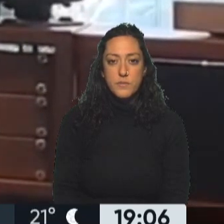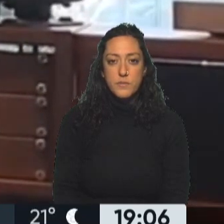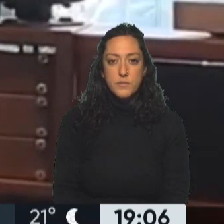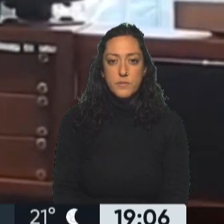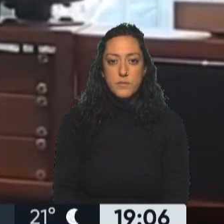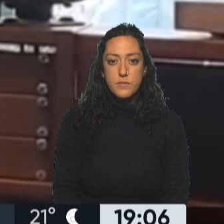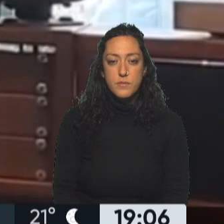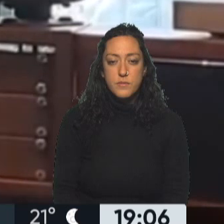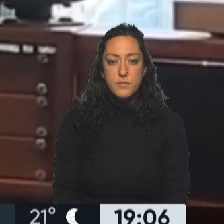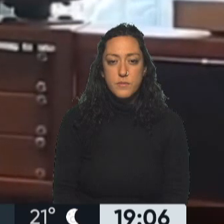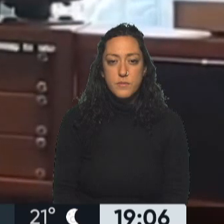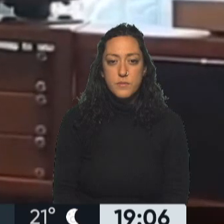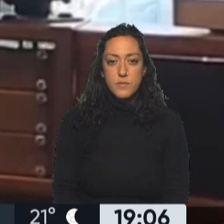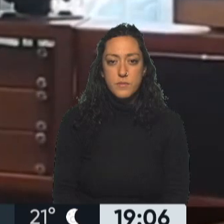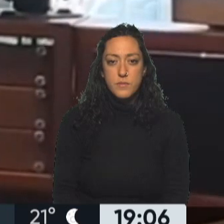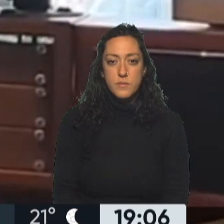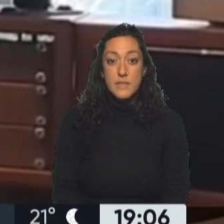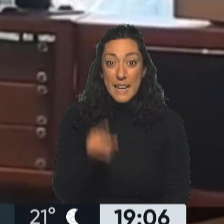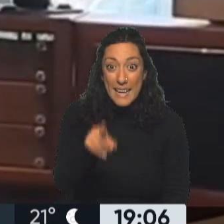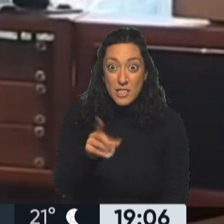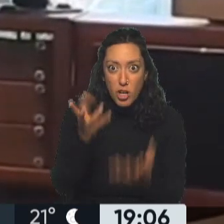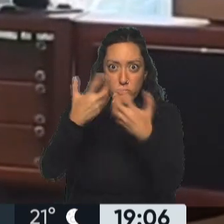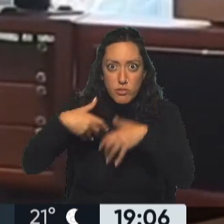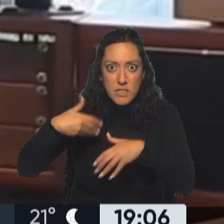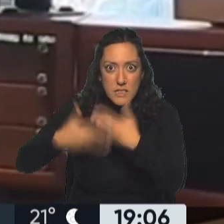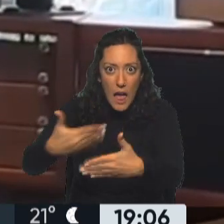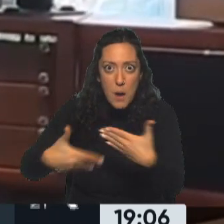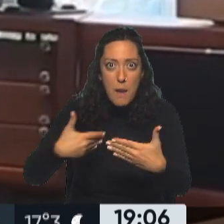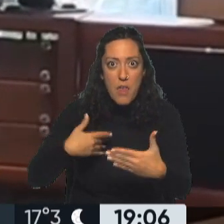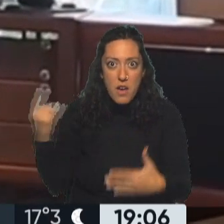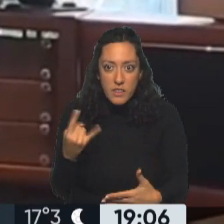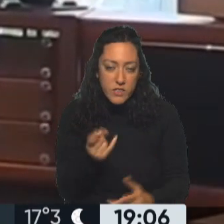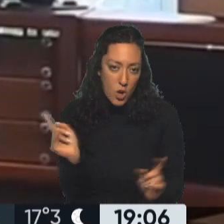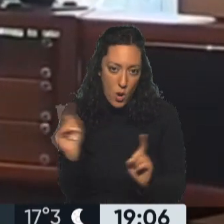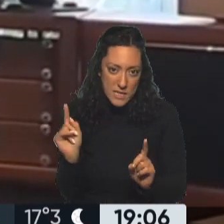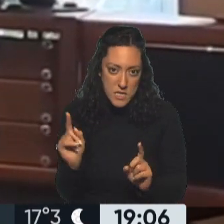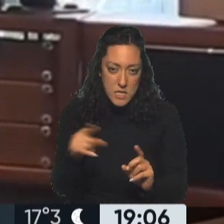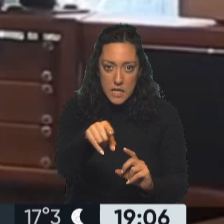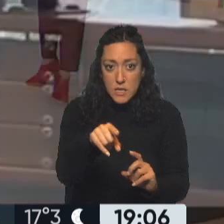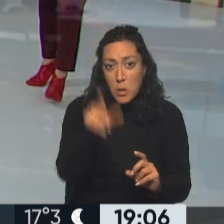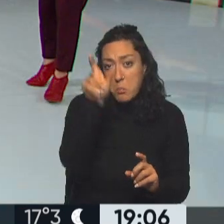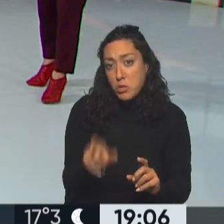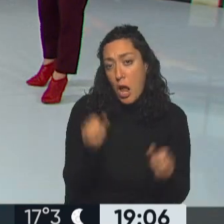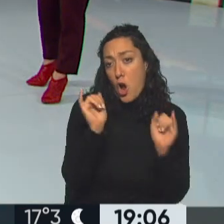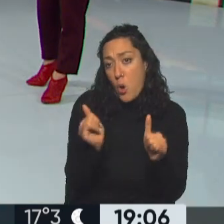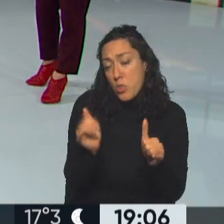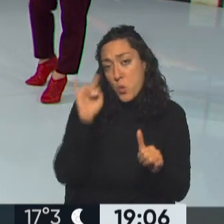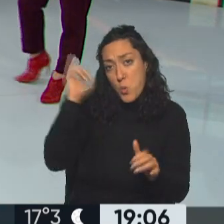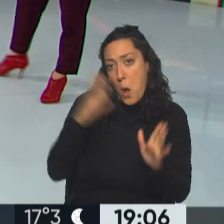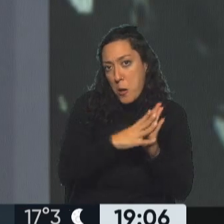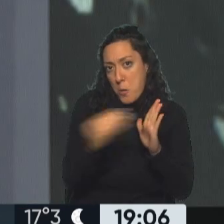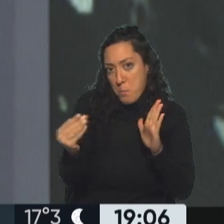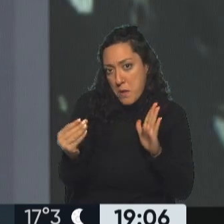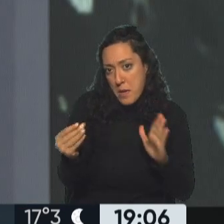esta noche inteligente artificial Esto no es Inteligencia artificial es una imitación de jóvenes que canta